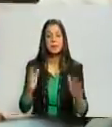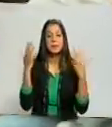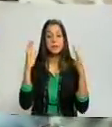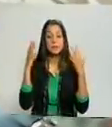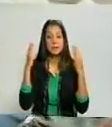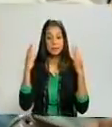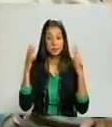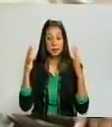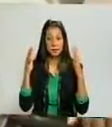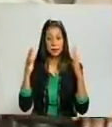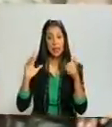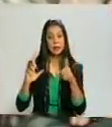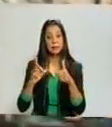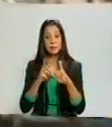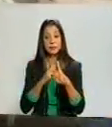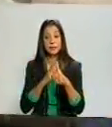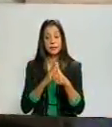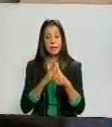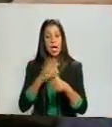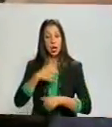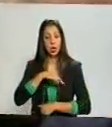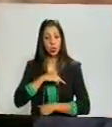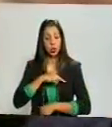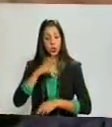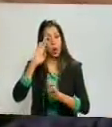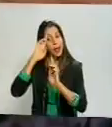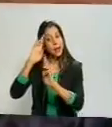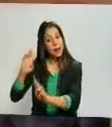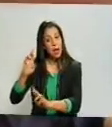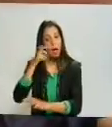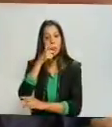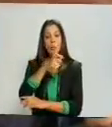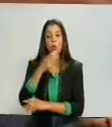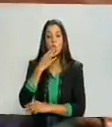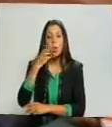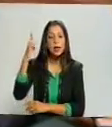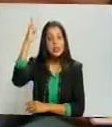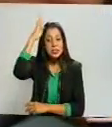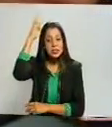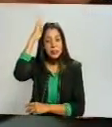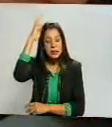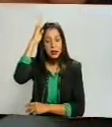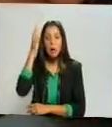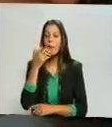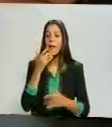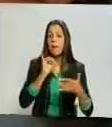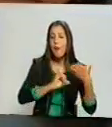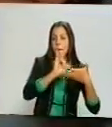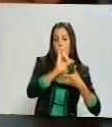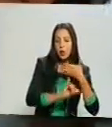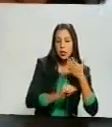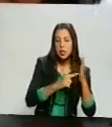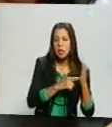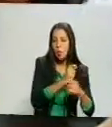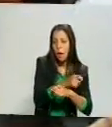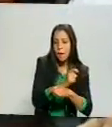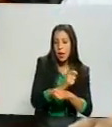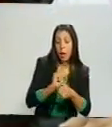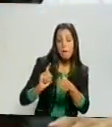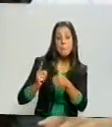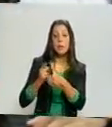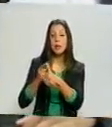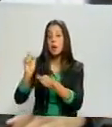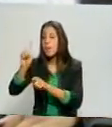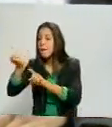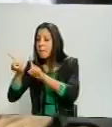Y sobre todo, respetaremos los pueblos indígenas. Cualquier proyecto minero tendrá la consulta previa,